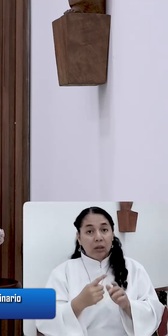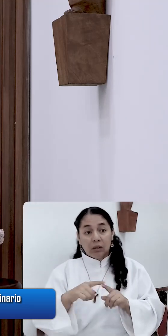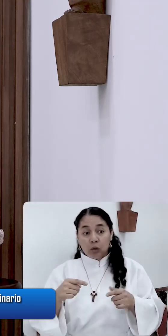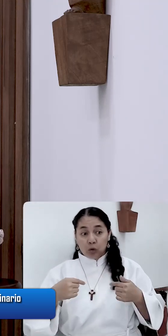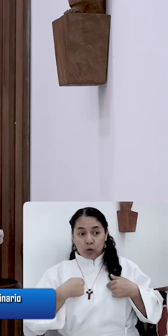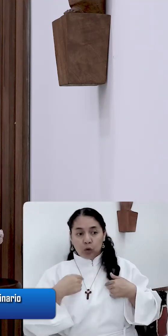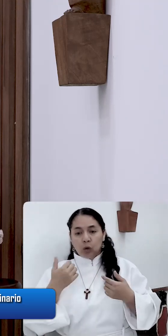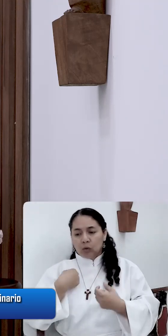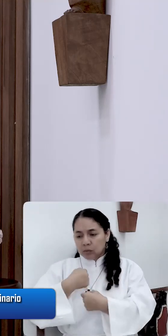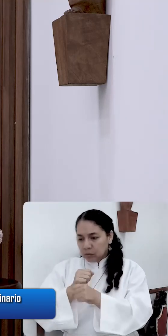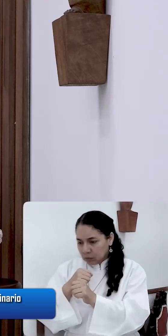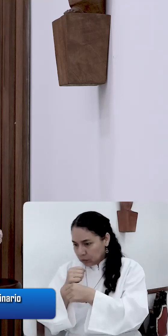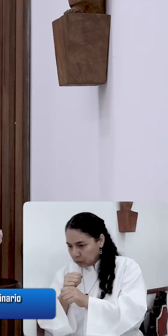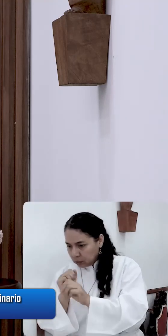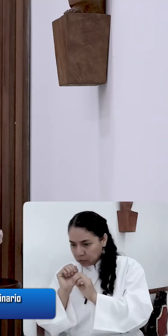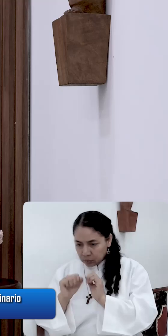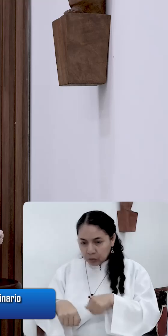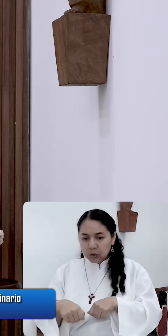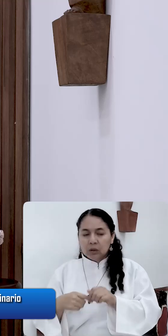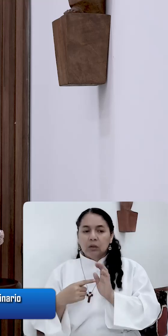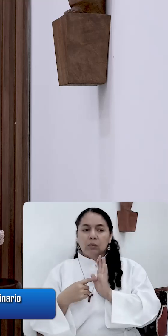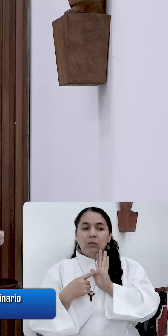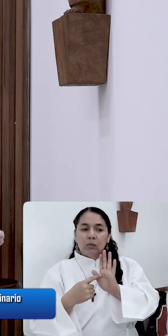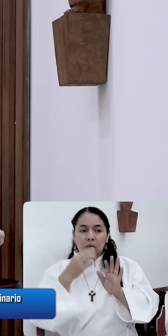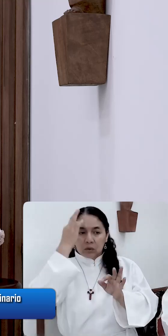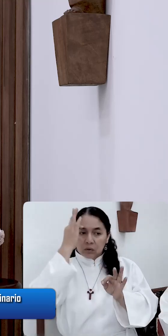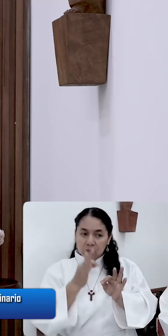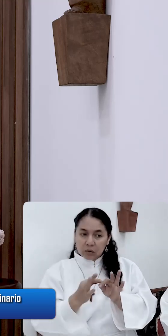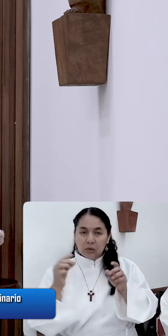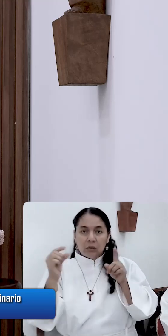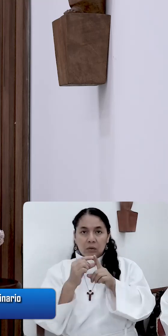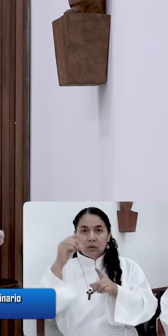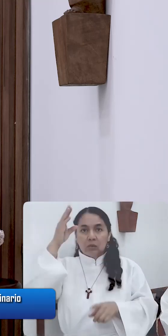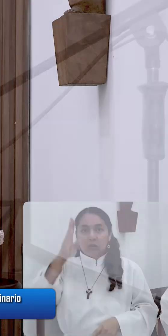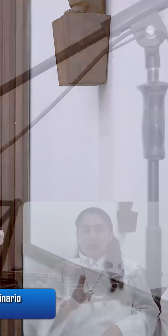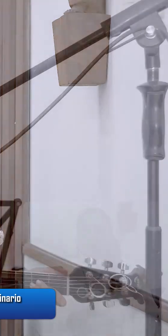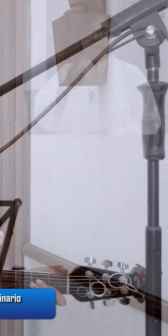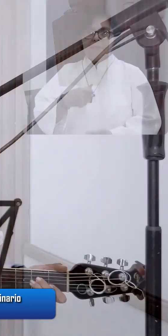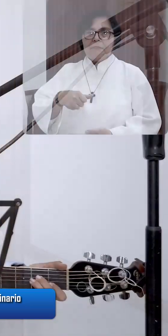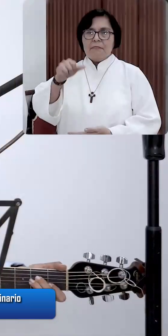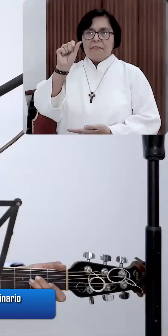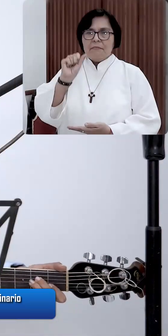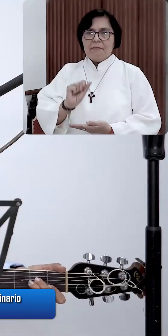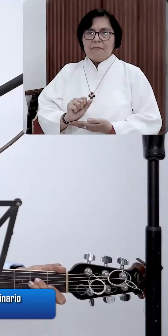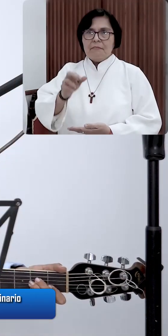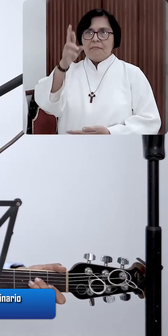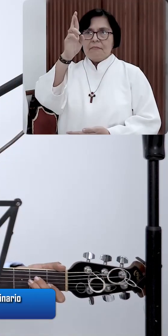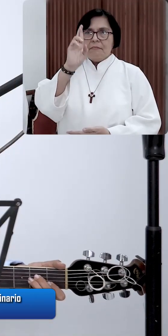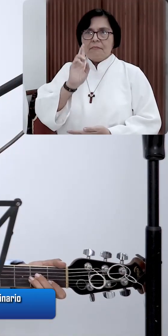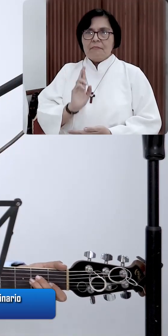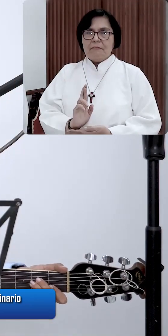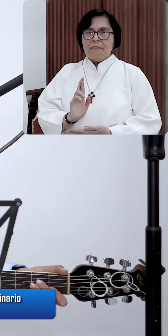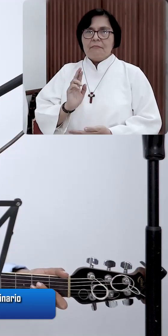con mis obras te demostraré mi fe. Palabra de Dios.